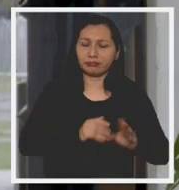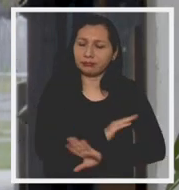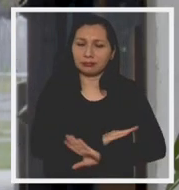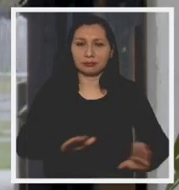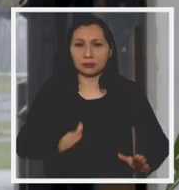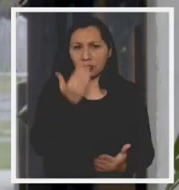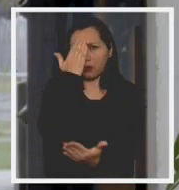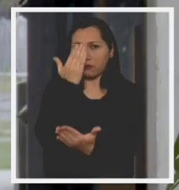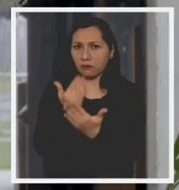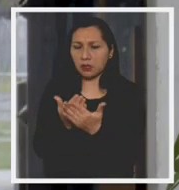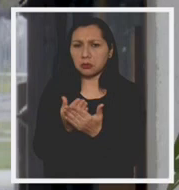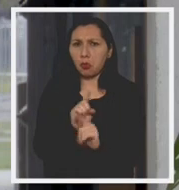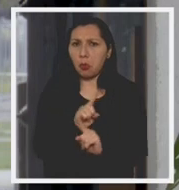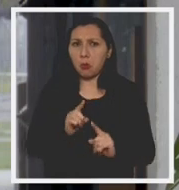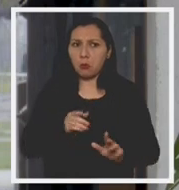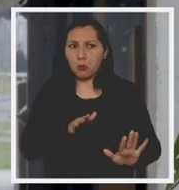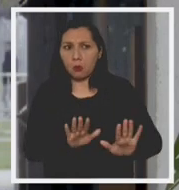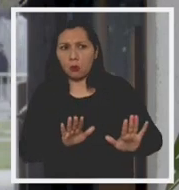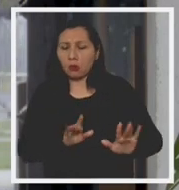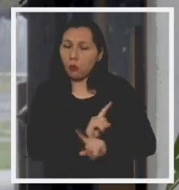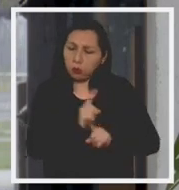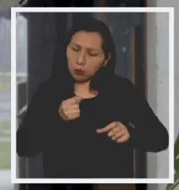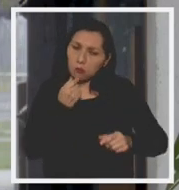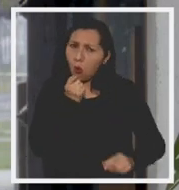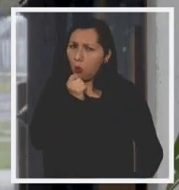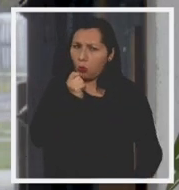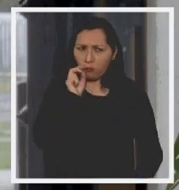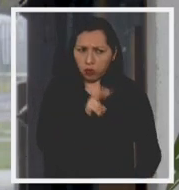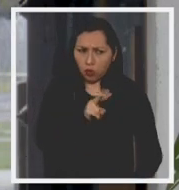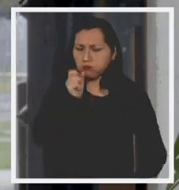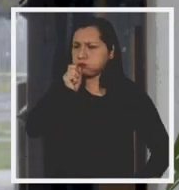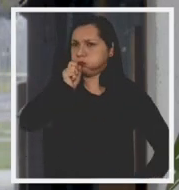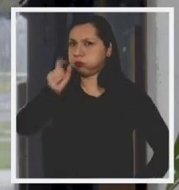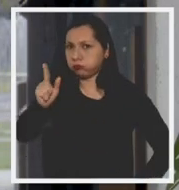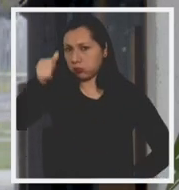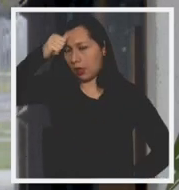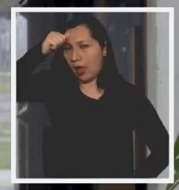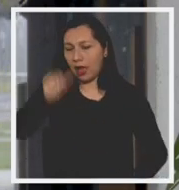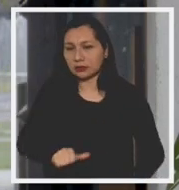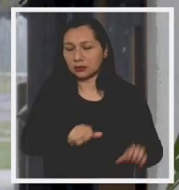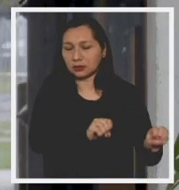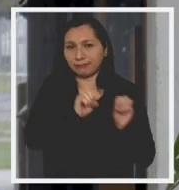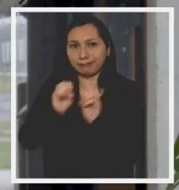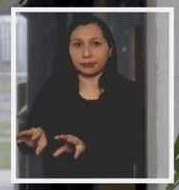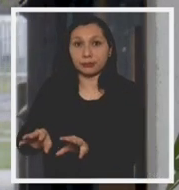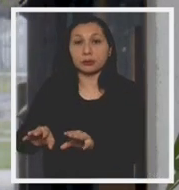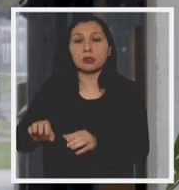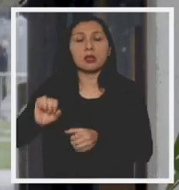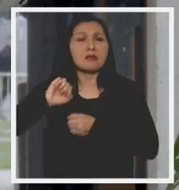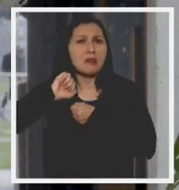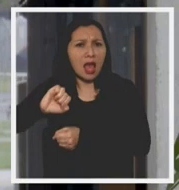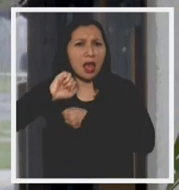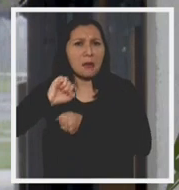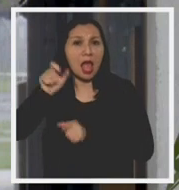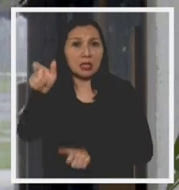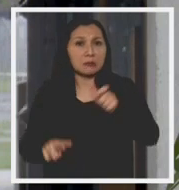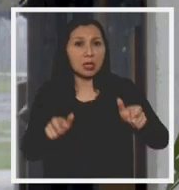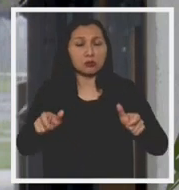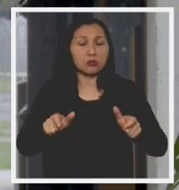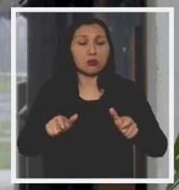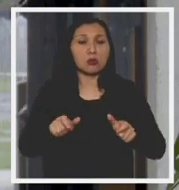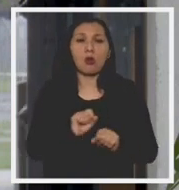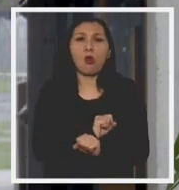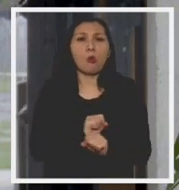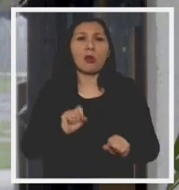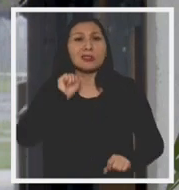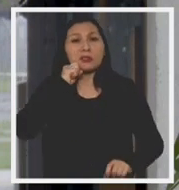en enfrentarlas sin complejo, denunciarlas y castigarlas. La protesta social no puede ser